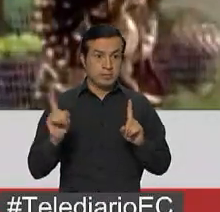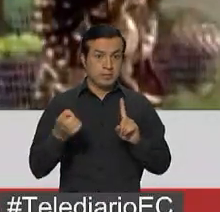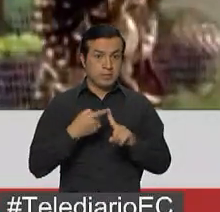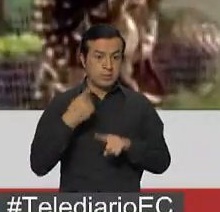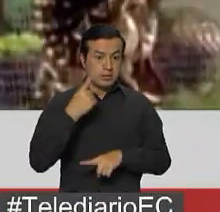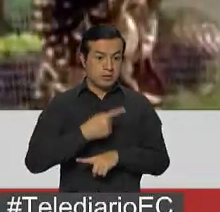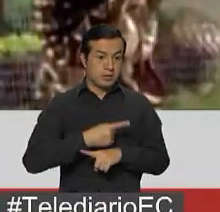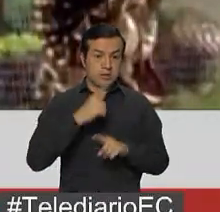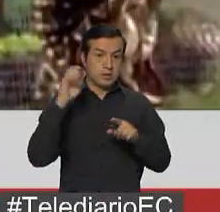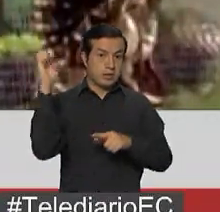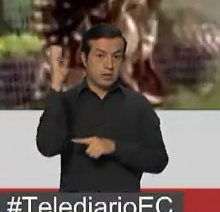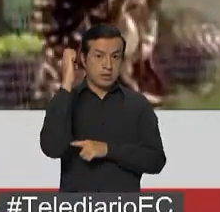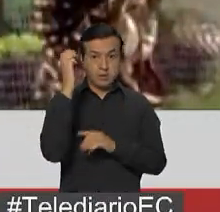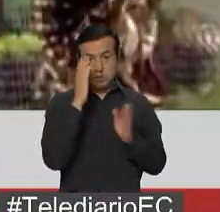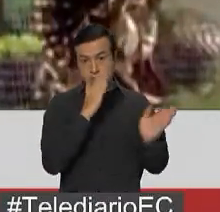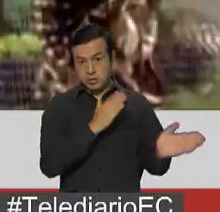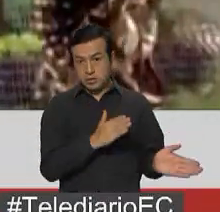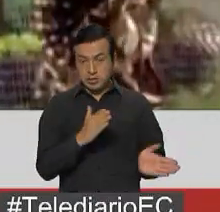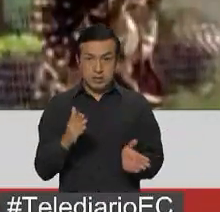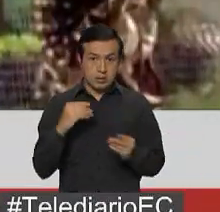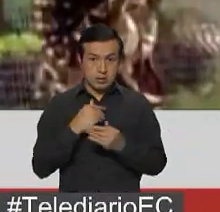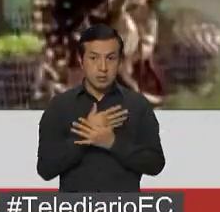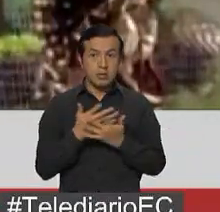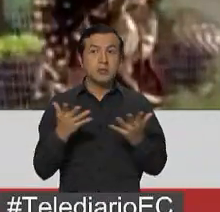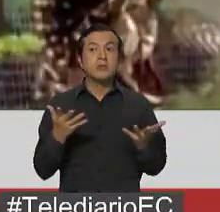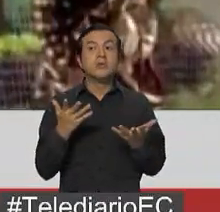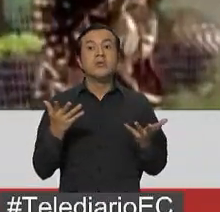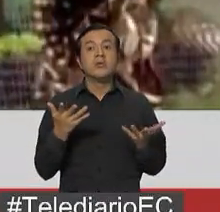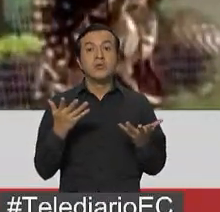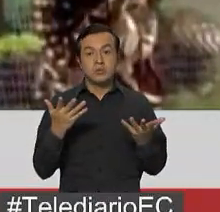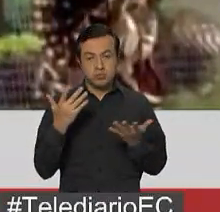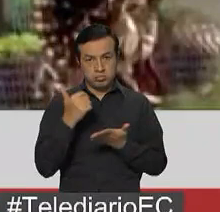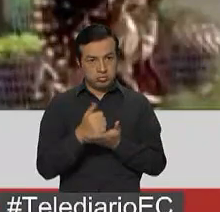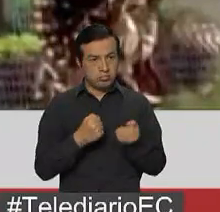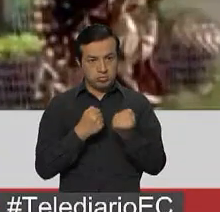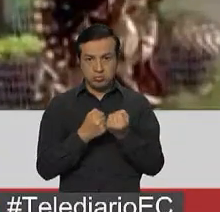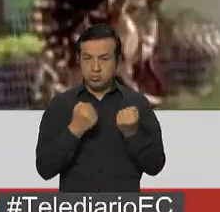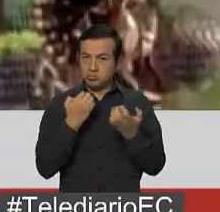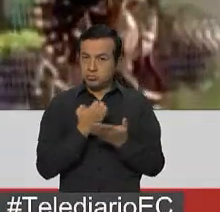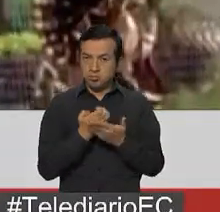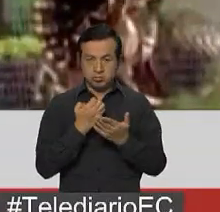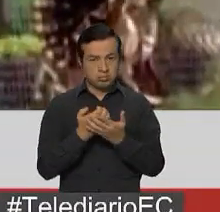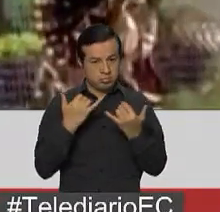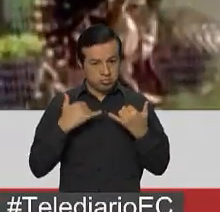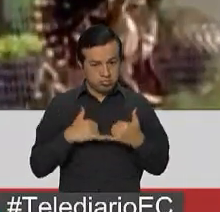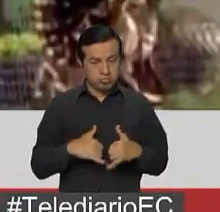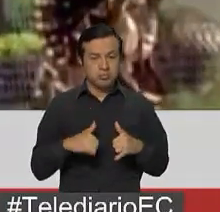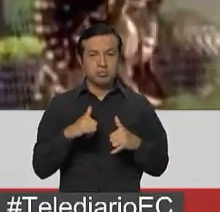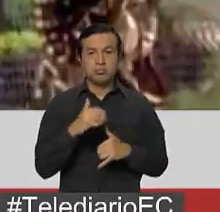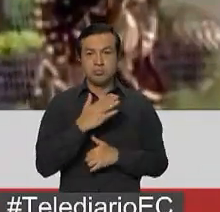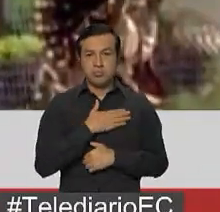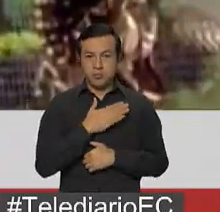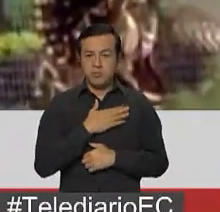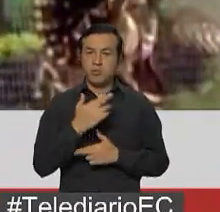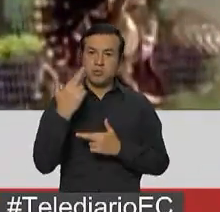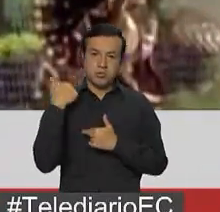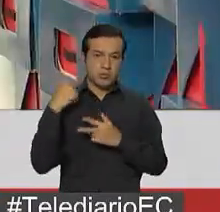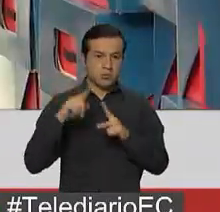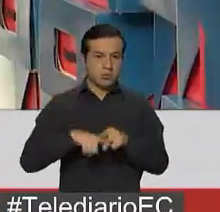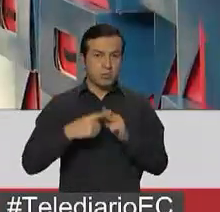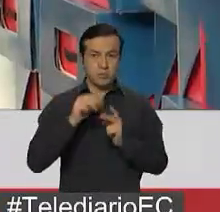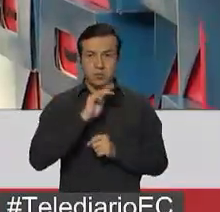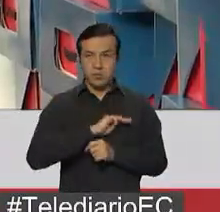en una serie de regulaciones que permitan lanzar una olla económica en lo que está nuestra competencia con un municipio